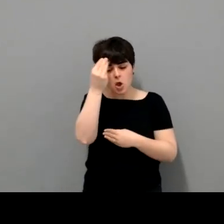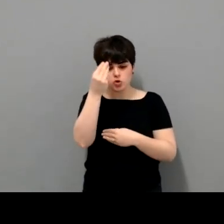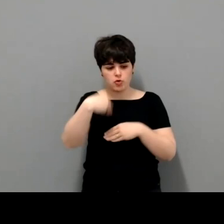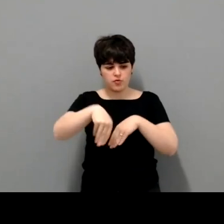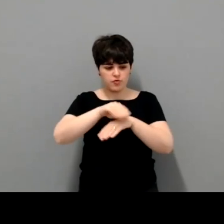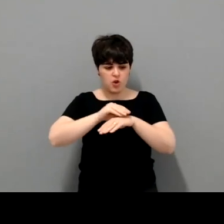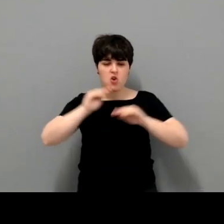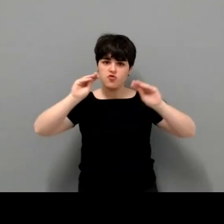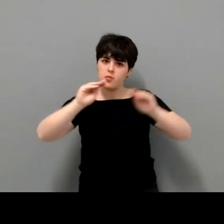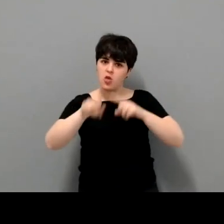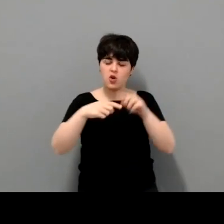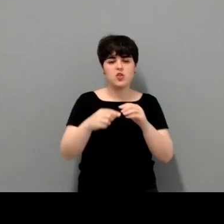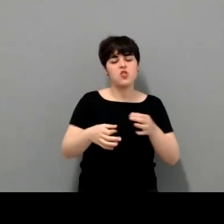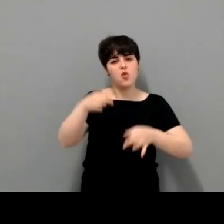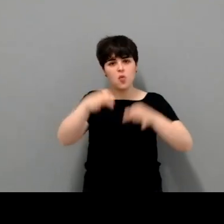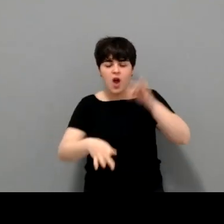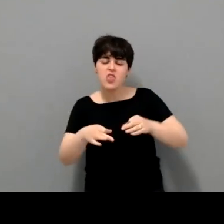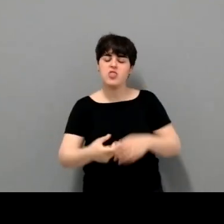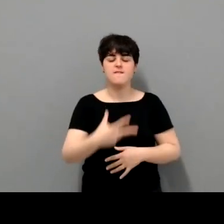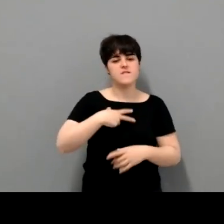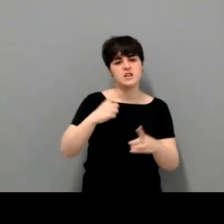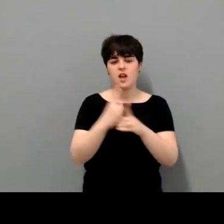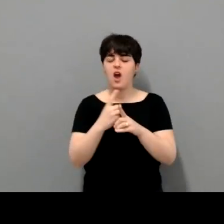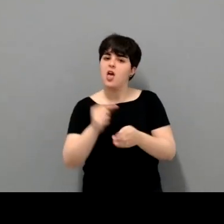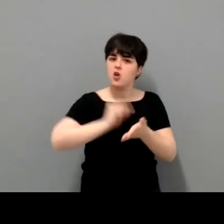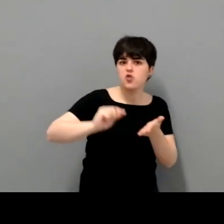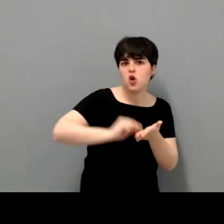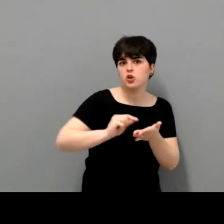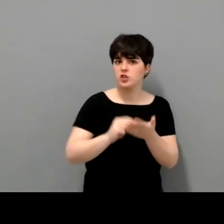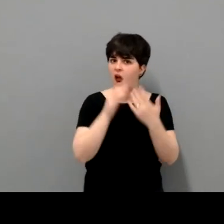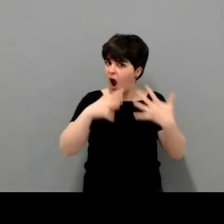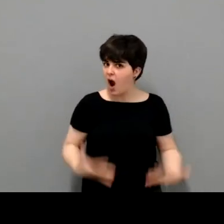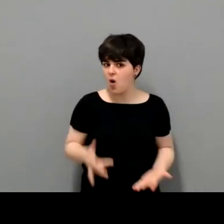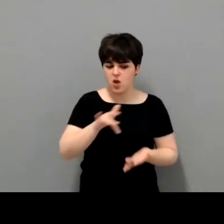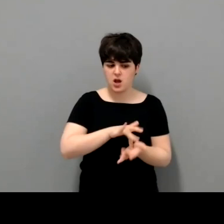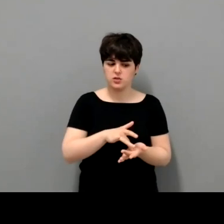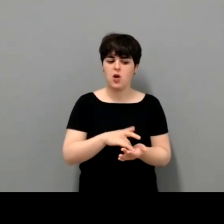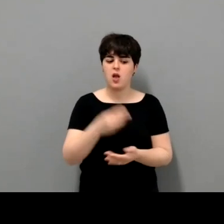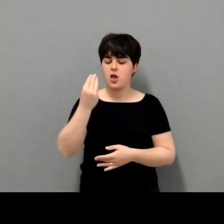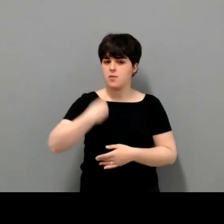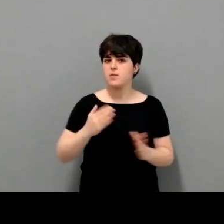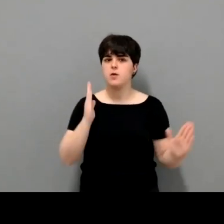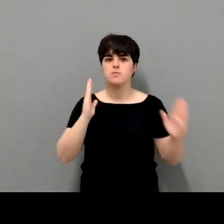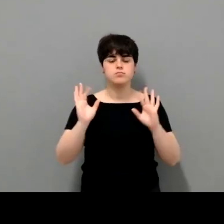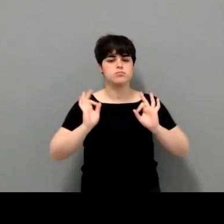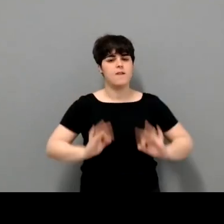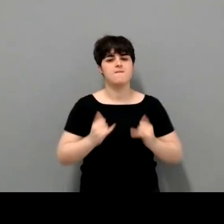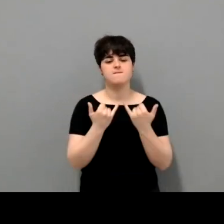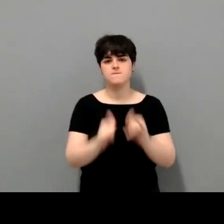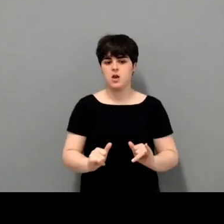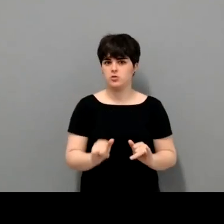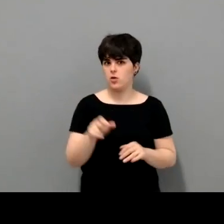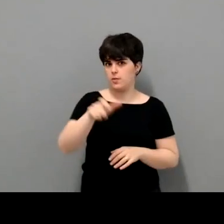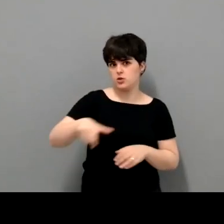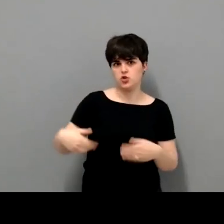formación para jueces, fiscales, notarios, estoy precisamente ahora en un evento con estos